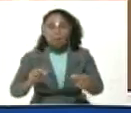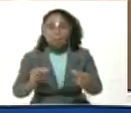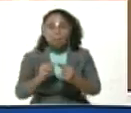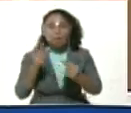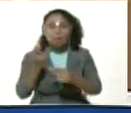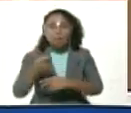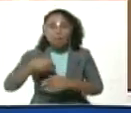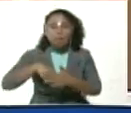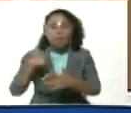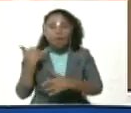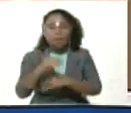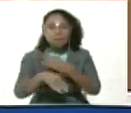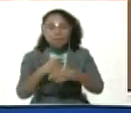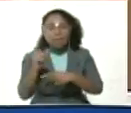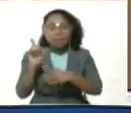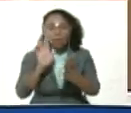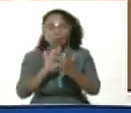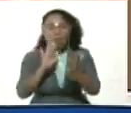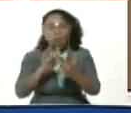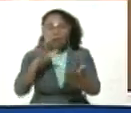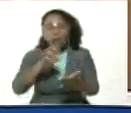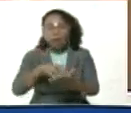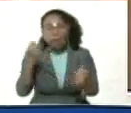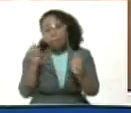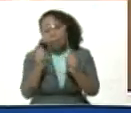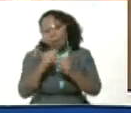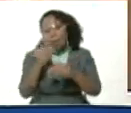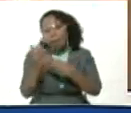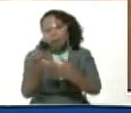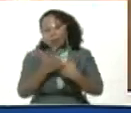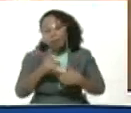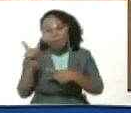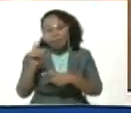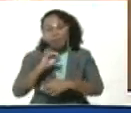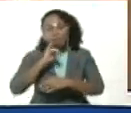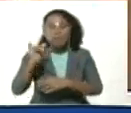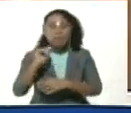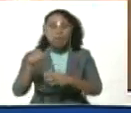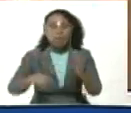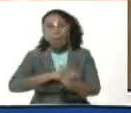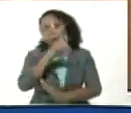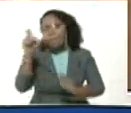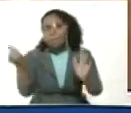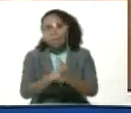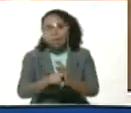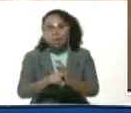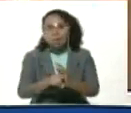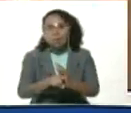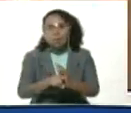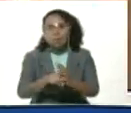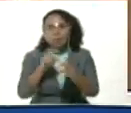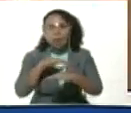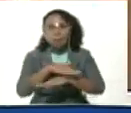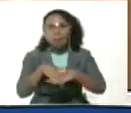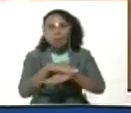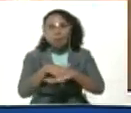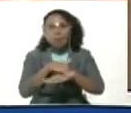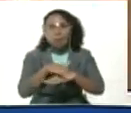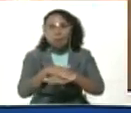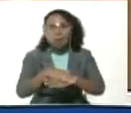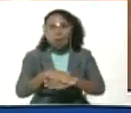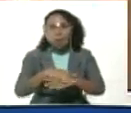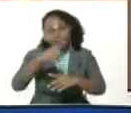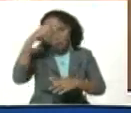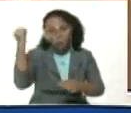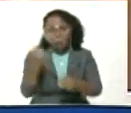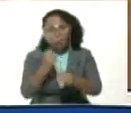pero vamos a hacer este pase al Estado Mérida para recibir este reporte completo del ministro de Obras Públicas,